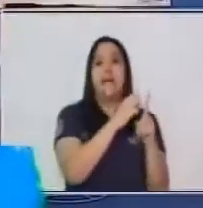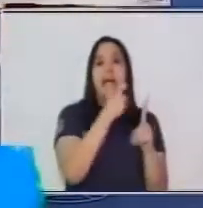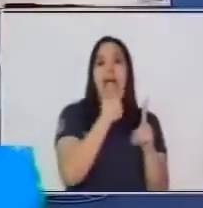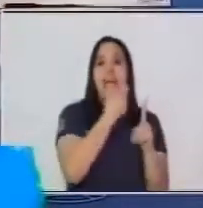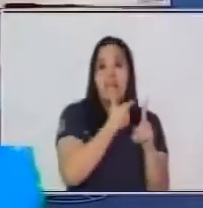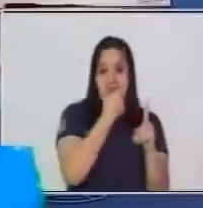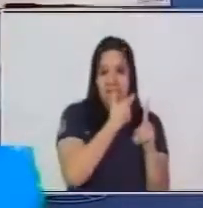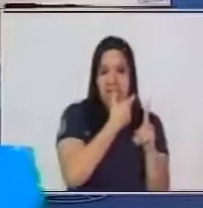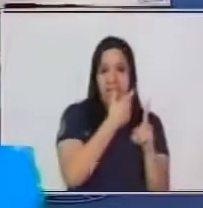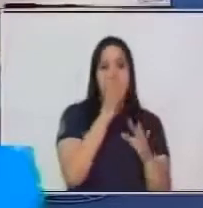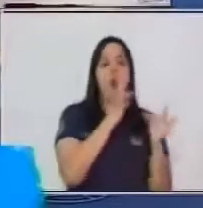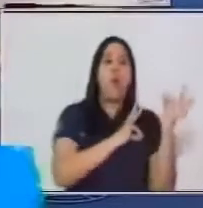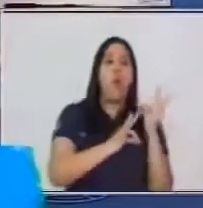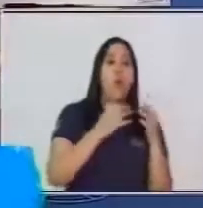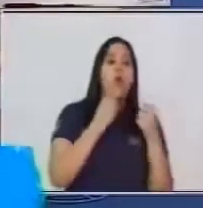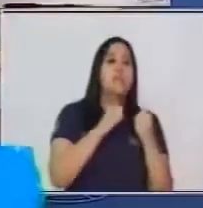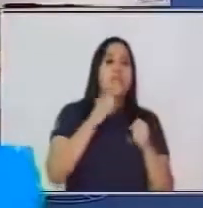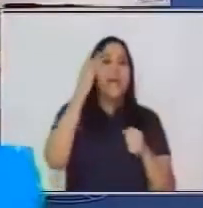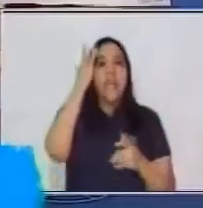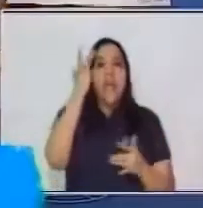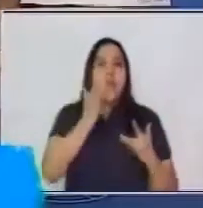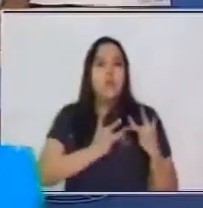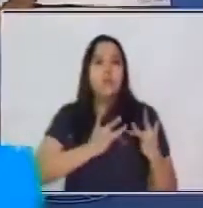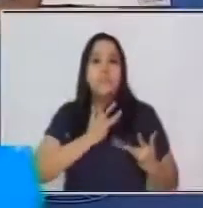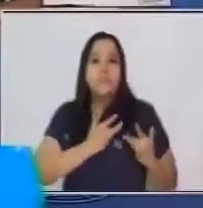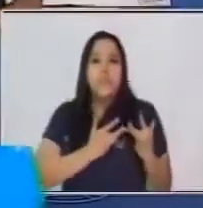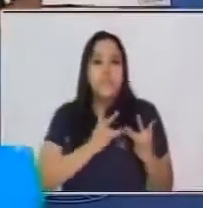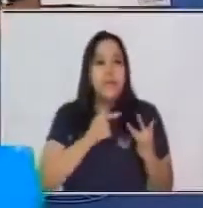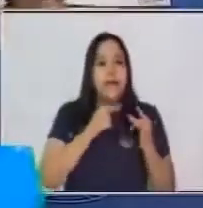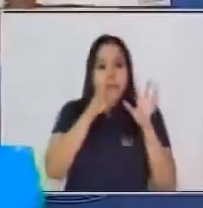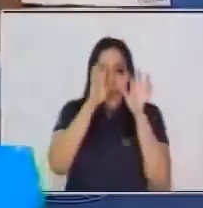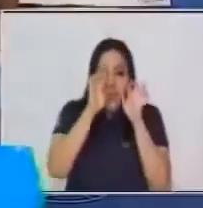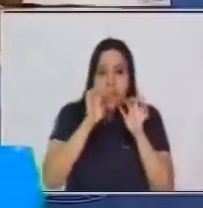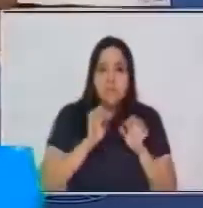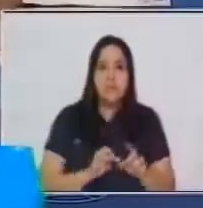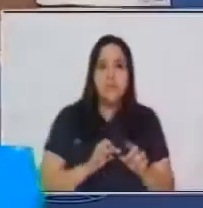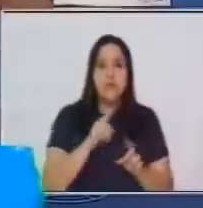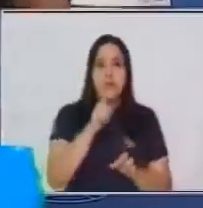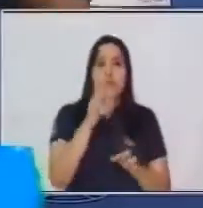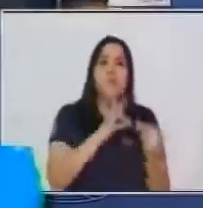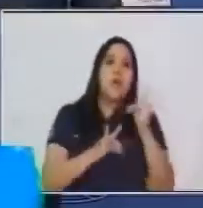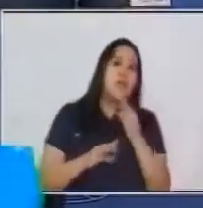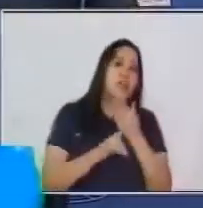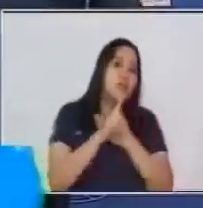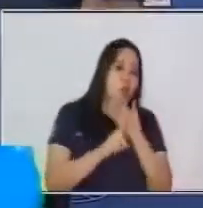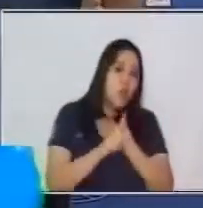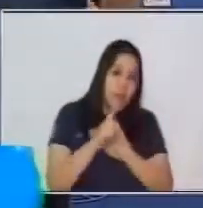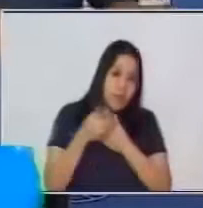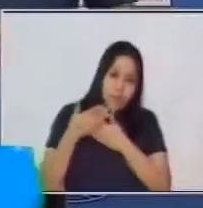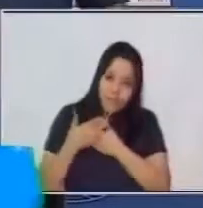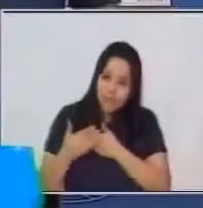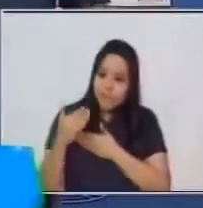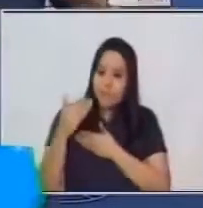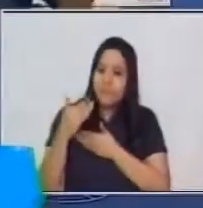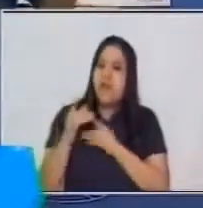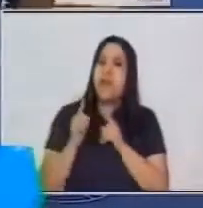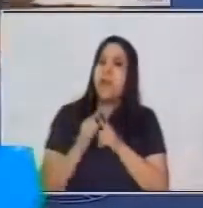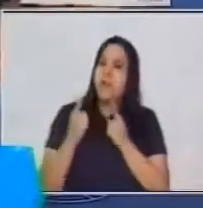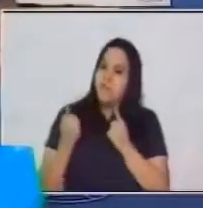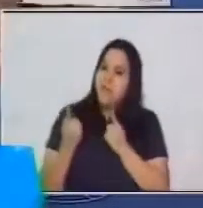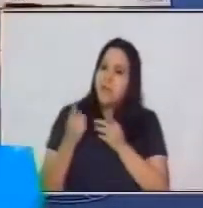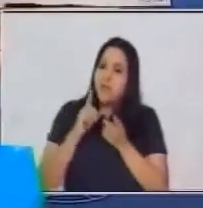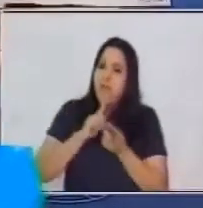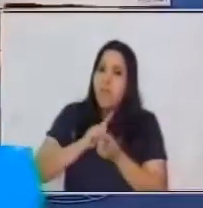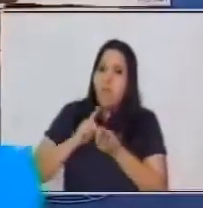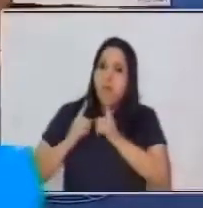conciencia a las personas acerca de algunas cosas o algunos problemas que están sucediendo, pero a partir